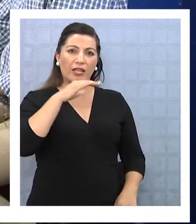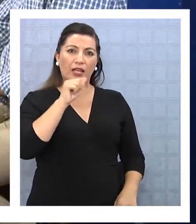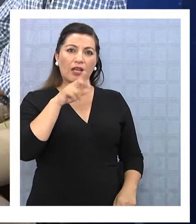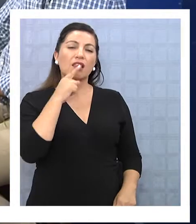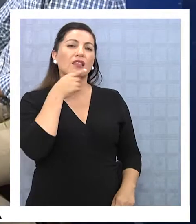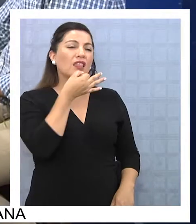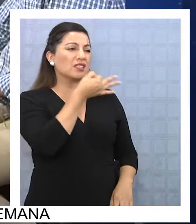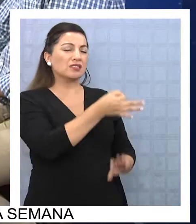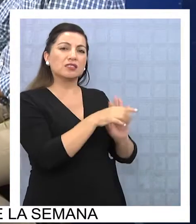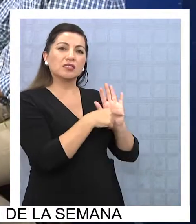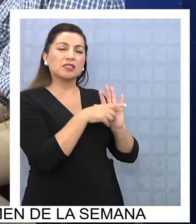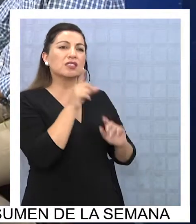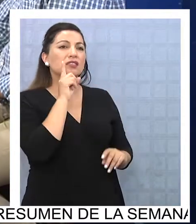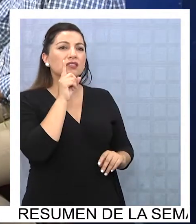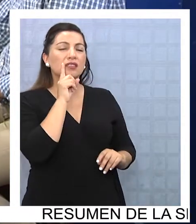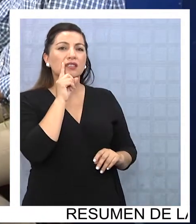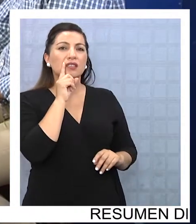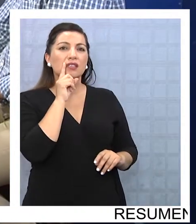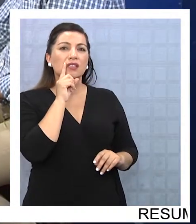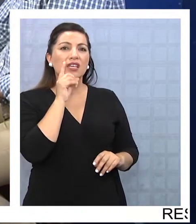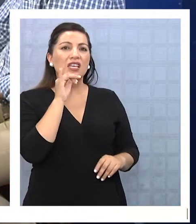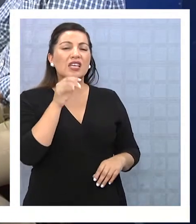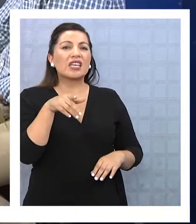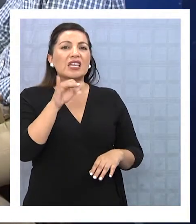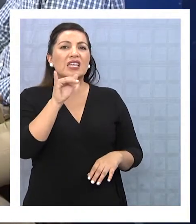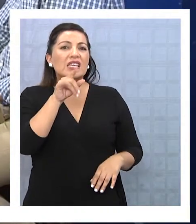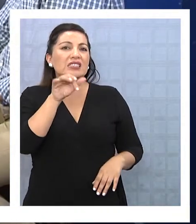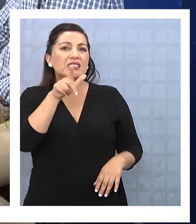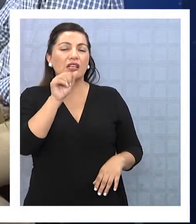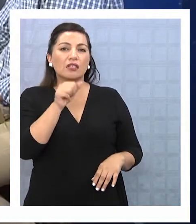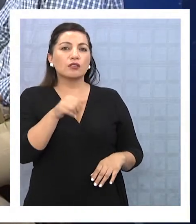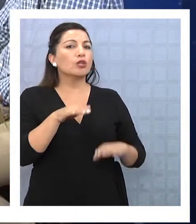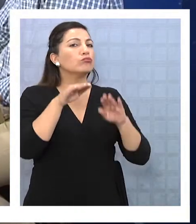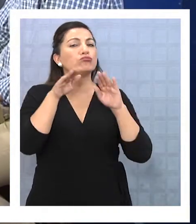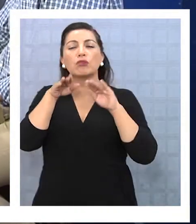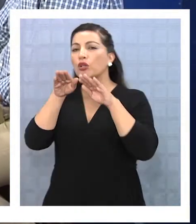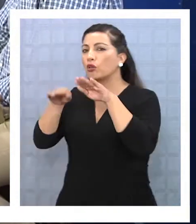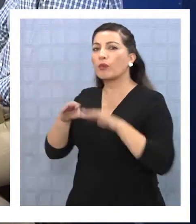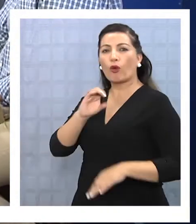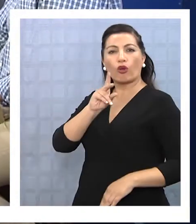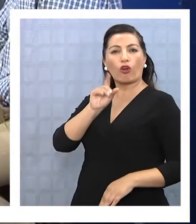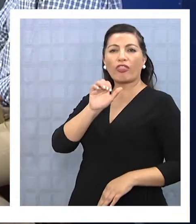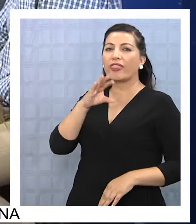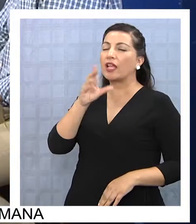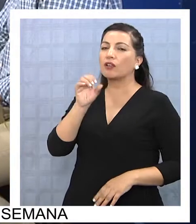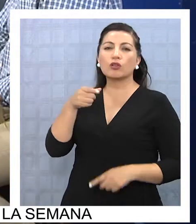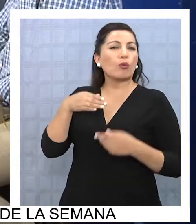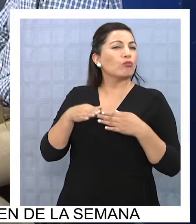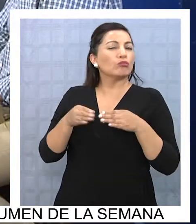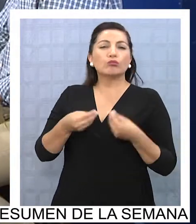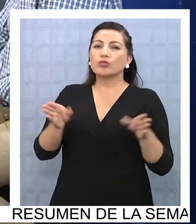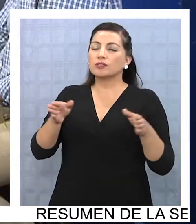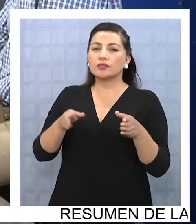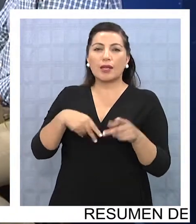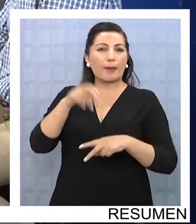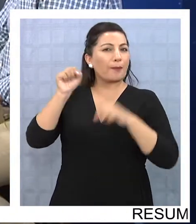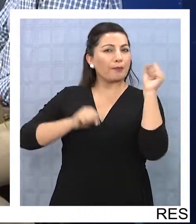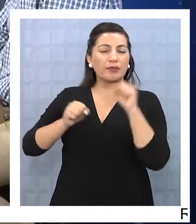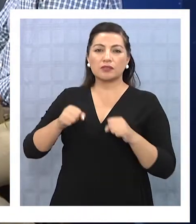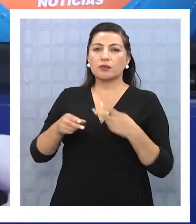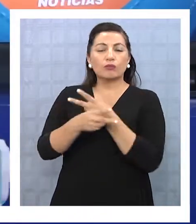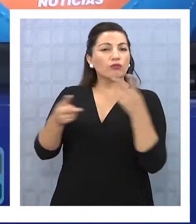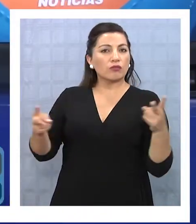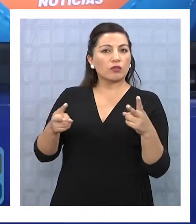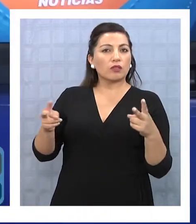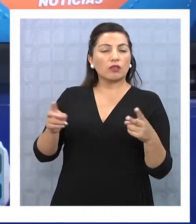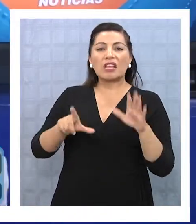dice que tiene paraísos en las Islas Vírgenes. Igual que Codelco, igual que muchas empresas públicas, lo cual es legal nuevamente,